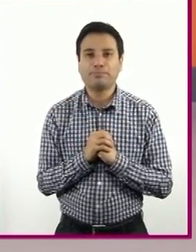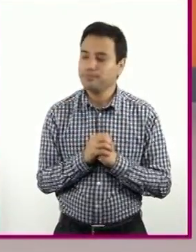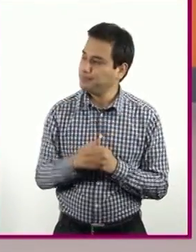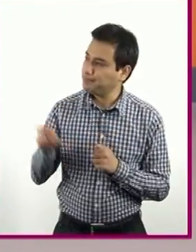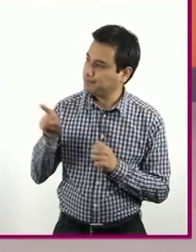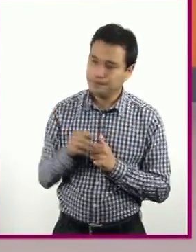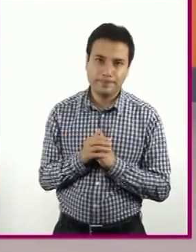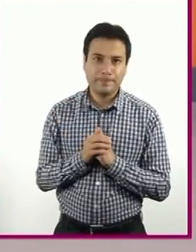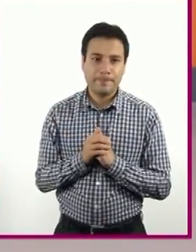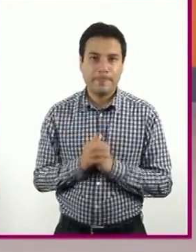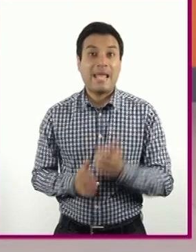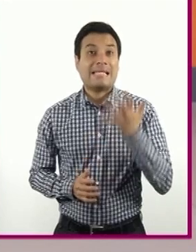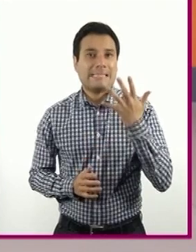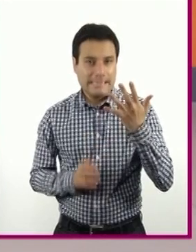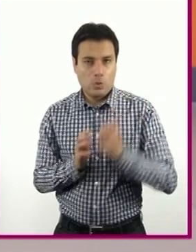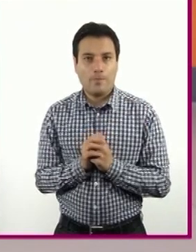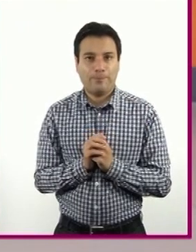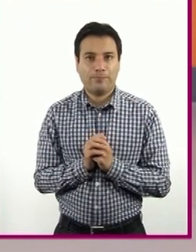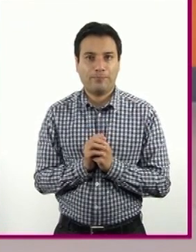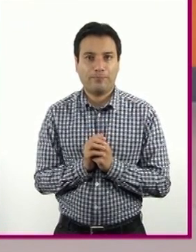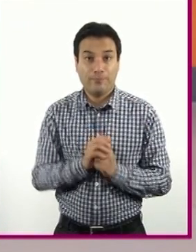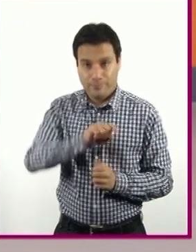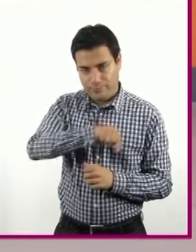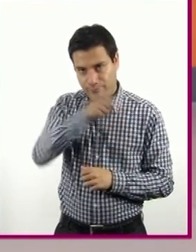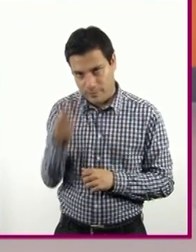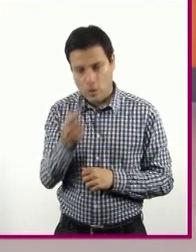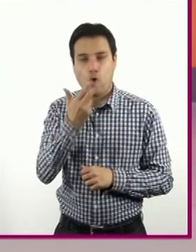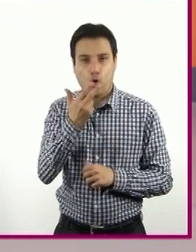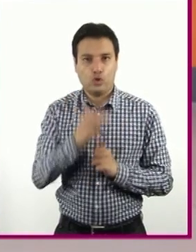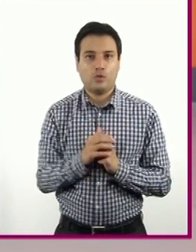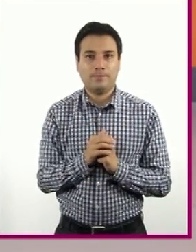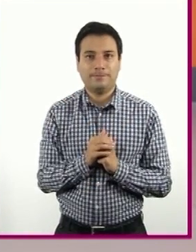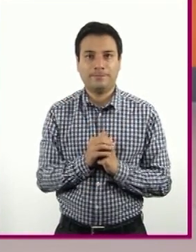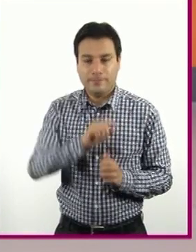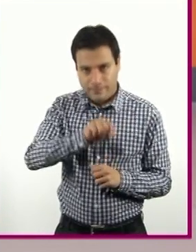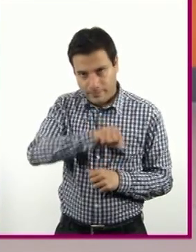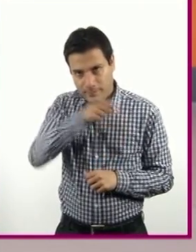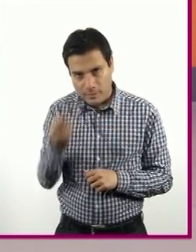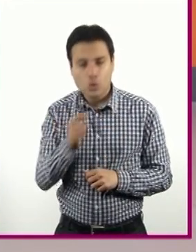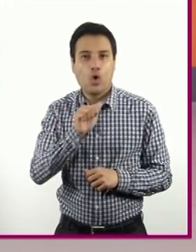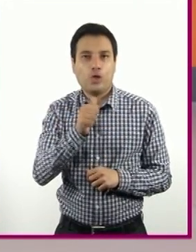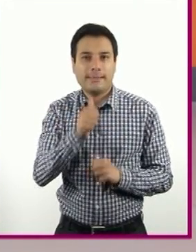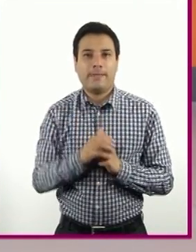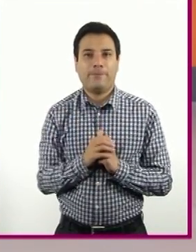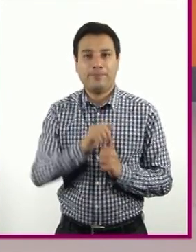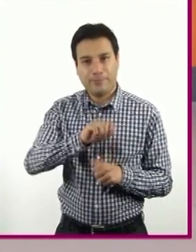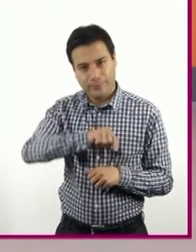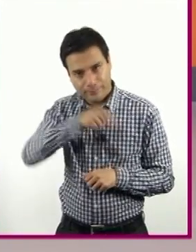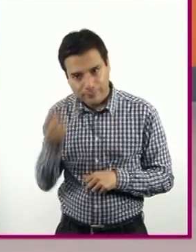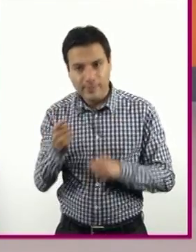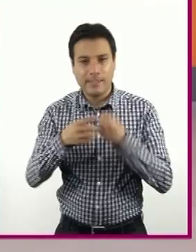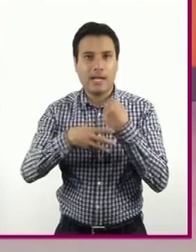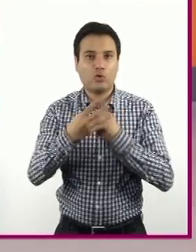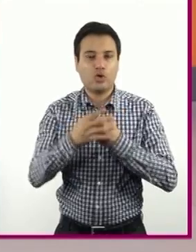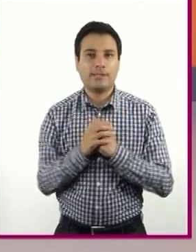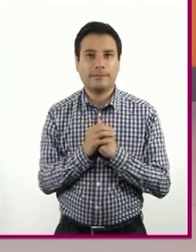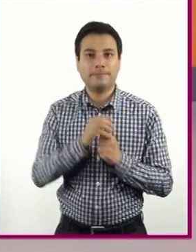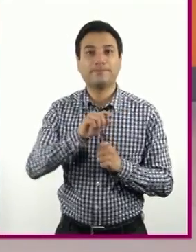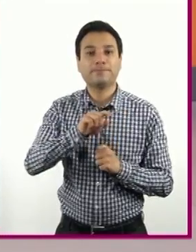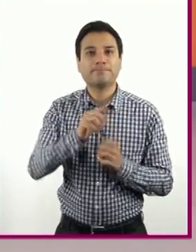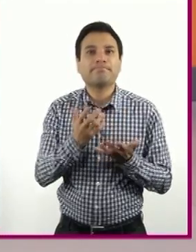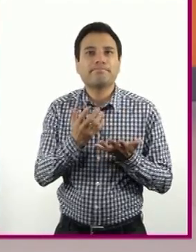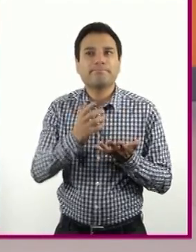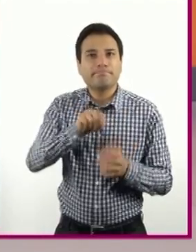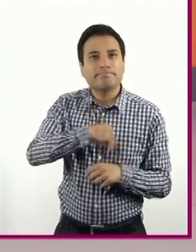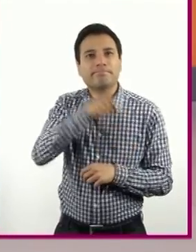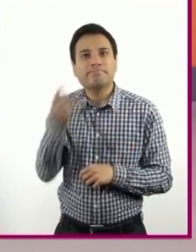sucesión 5, 8, 11, 14, ¿Cuál es